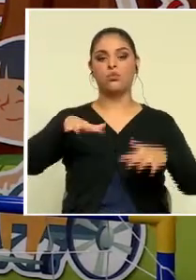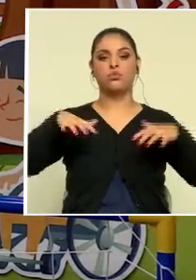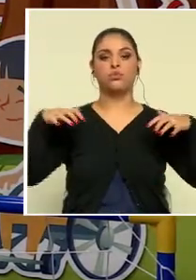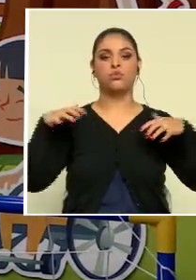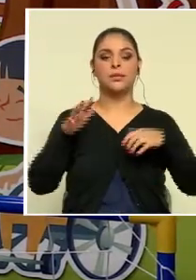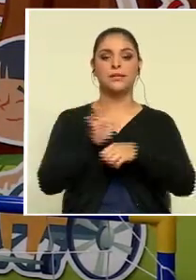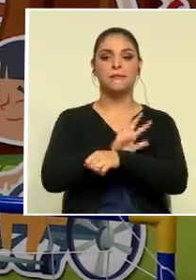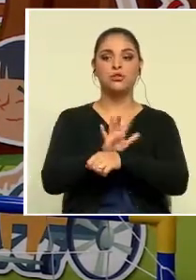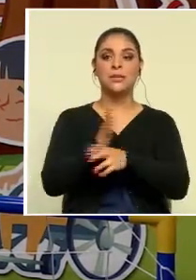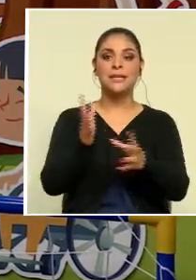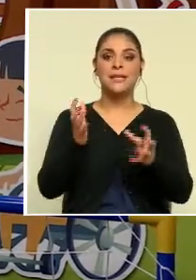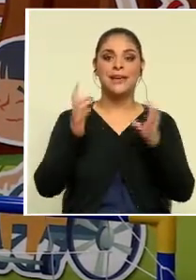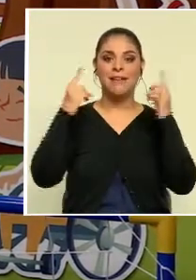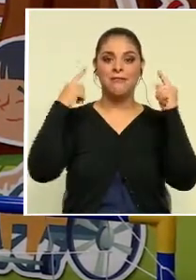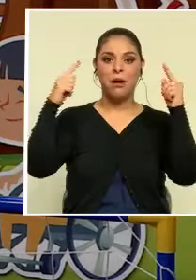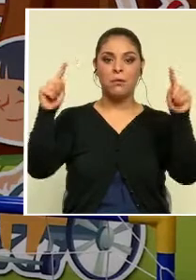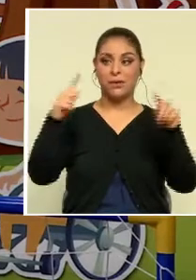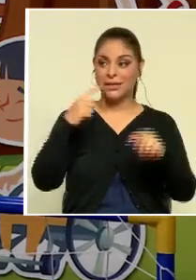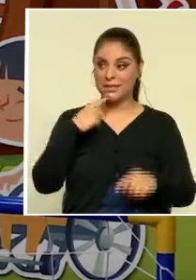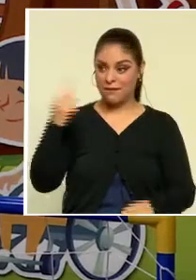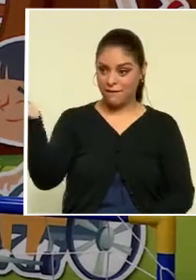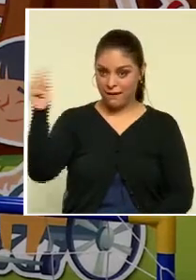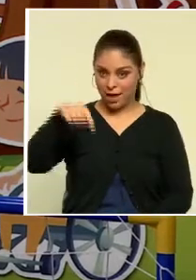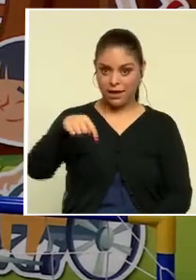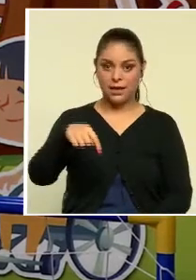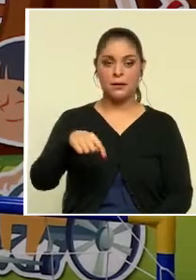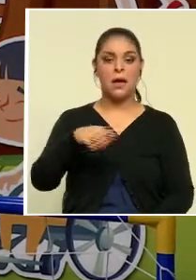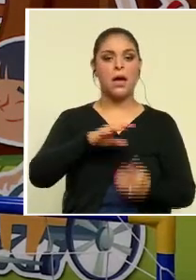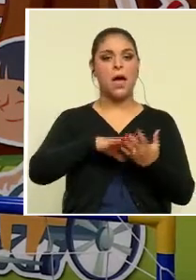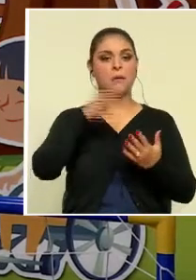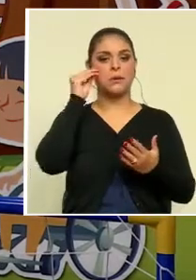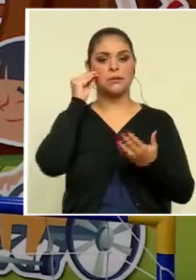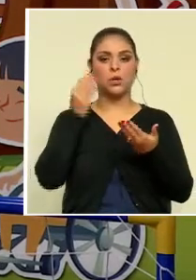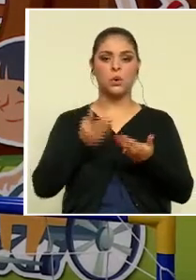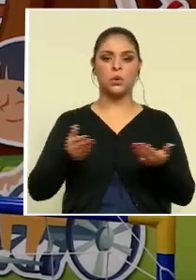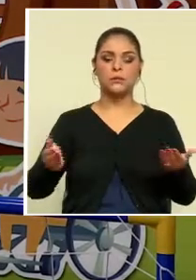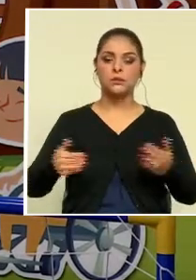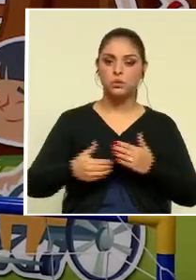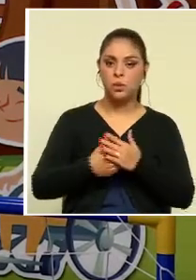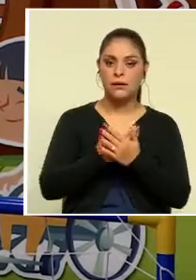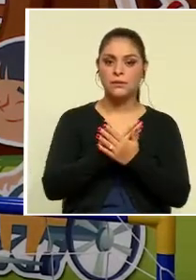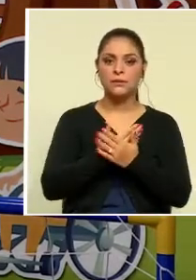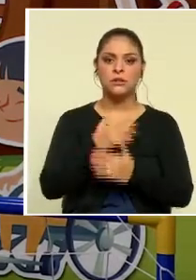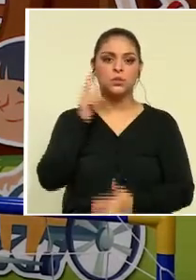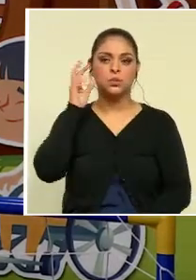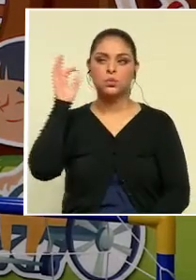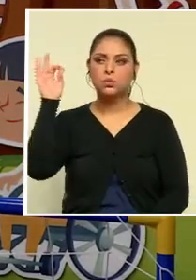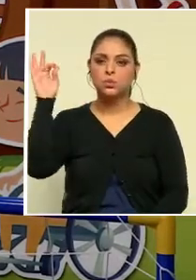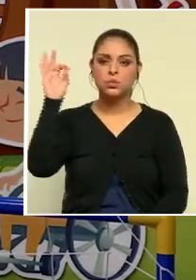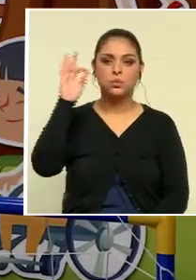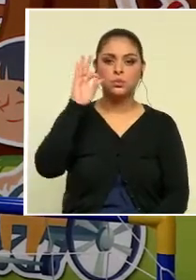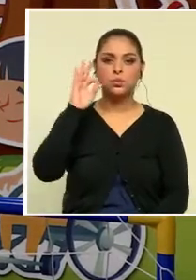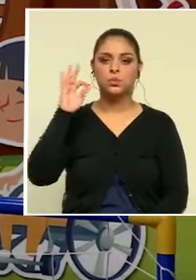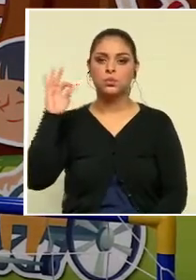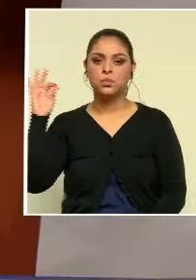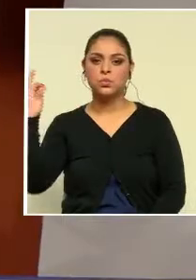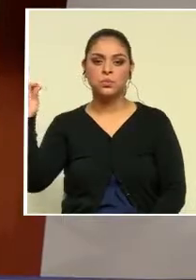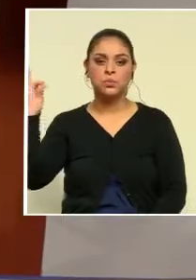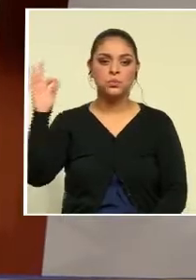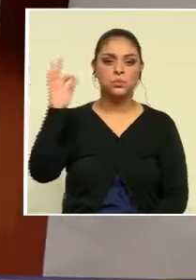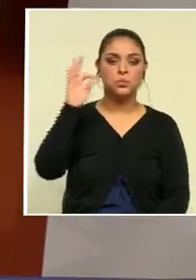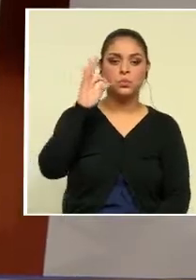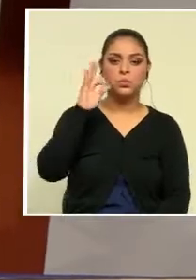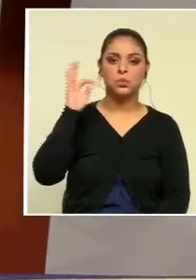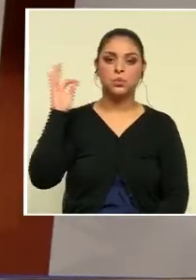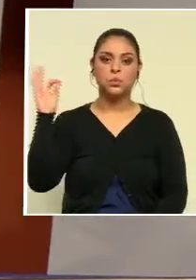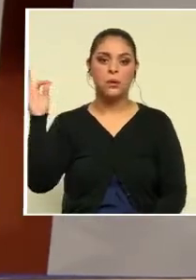le dijeron que si venía ella podría aprender cosas nuevas y sigue sonando escuchen fondo de cara de esta